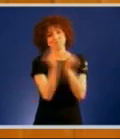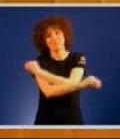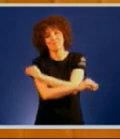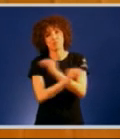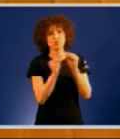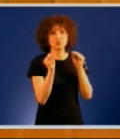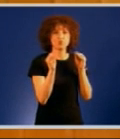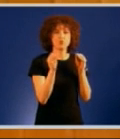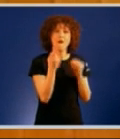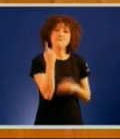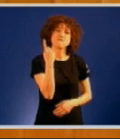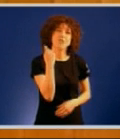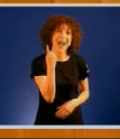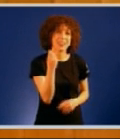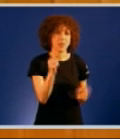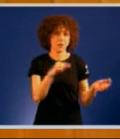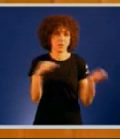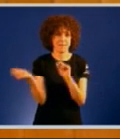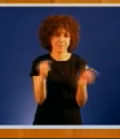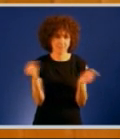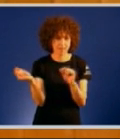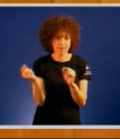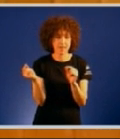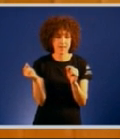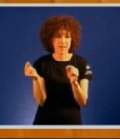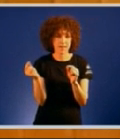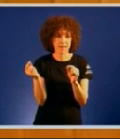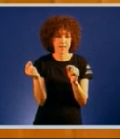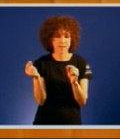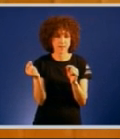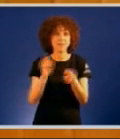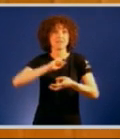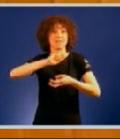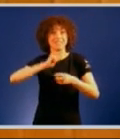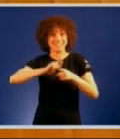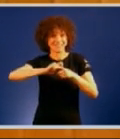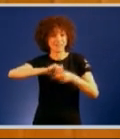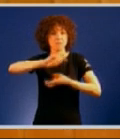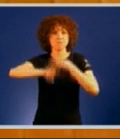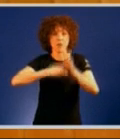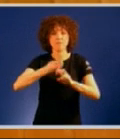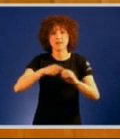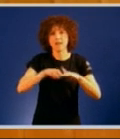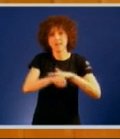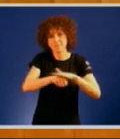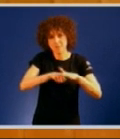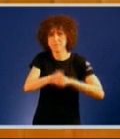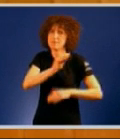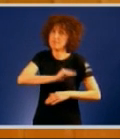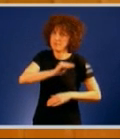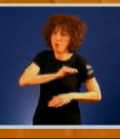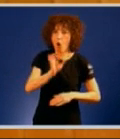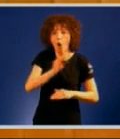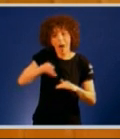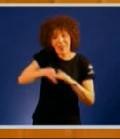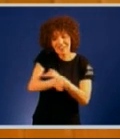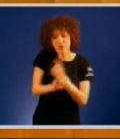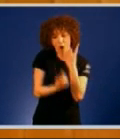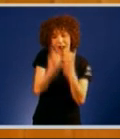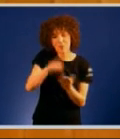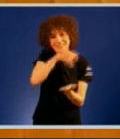acordo co ausencia de debate sobre ese aspecto que modifica sustancialmente os trámites ou ao acceso que